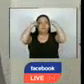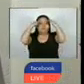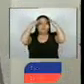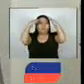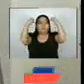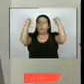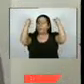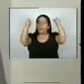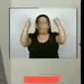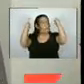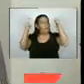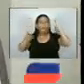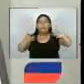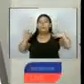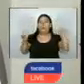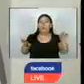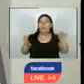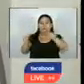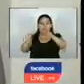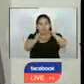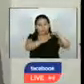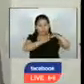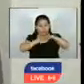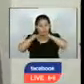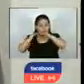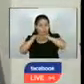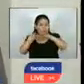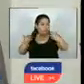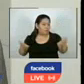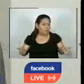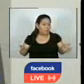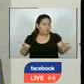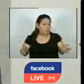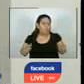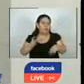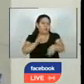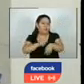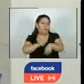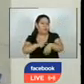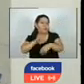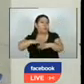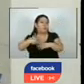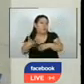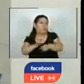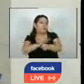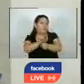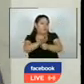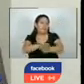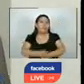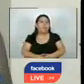no se vive necesariamente de manera uniforme en la época de post-COVID-19.